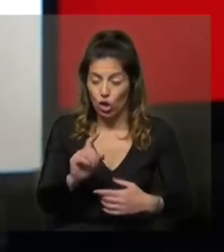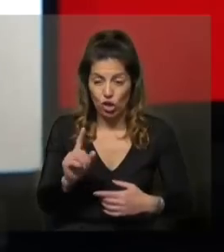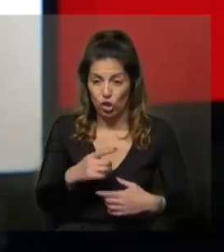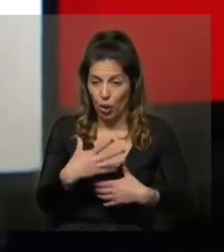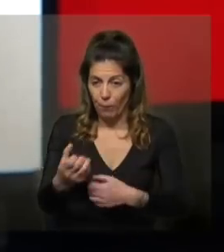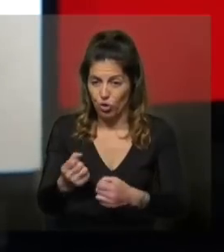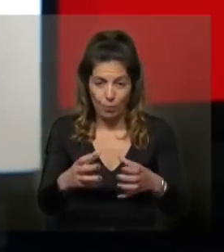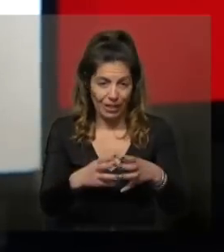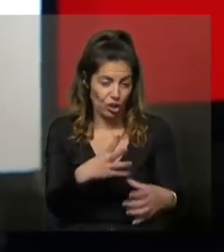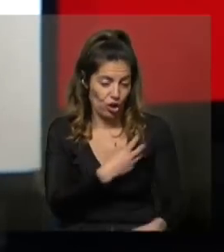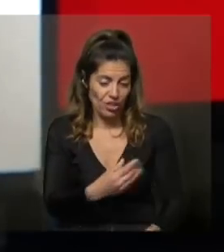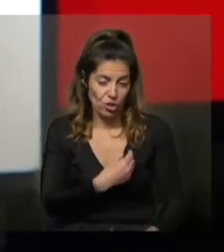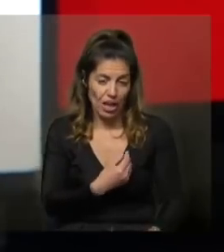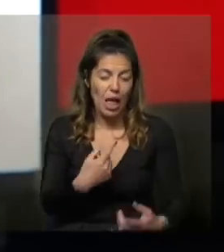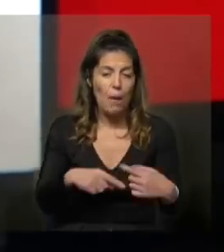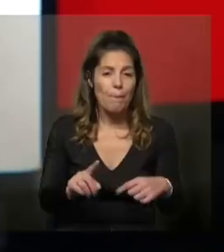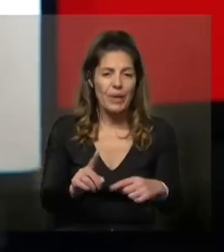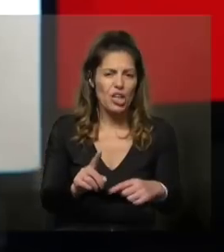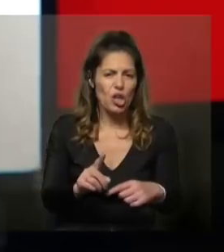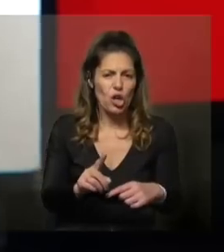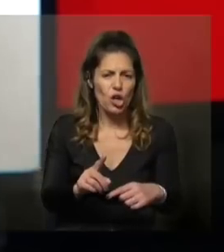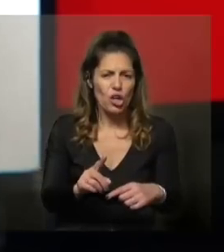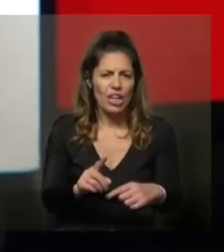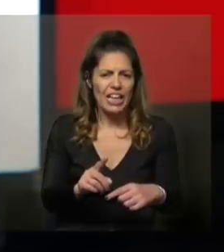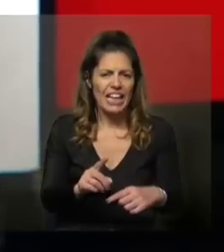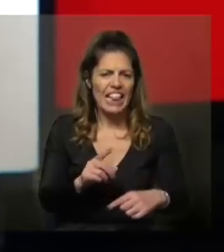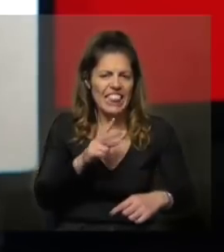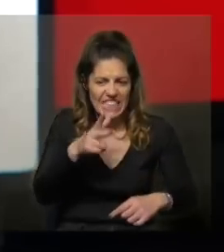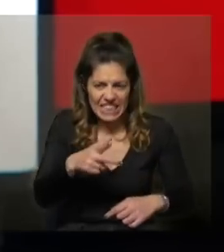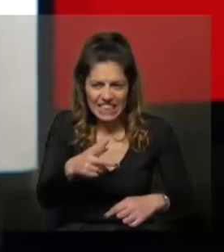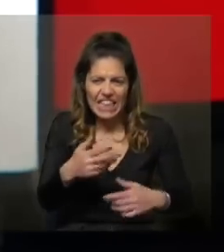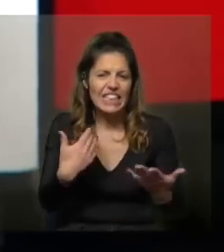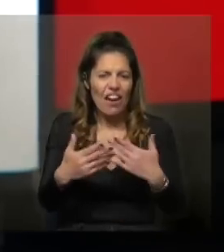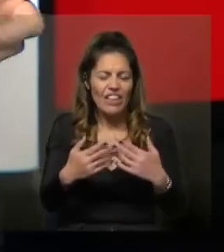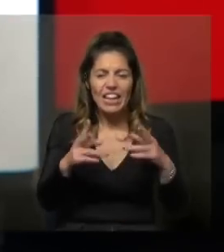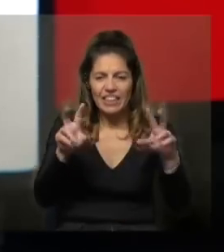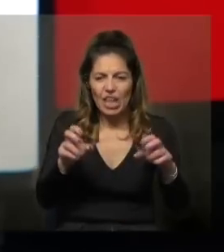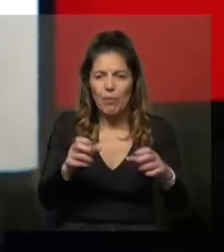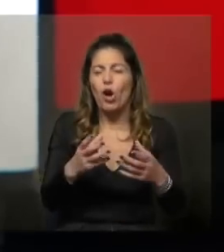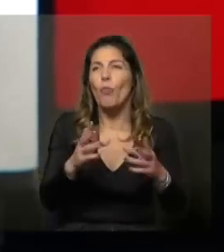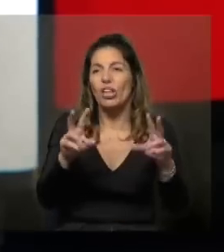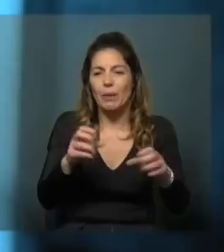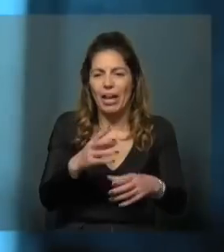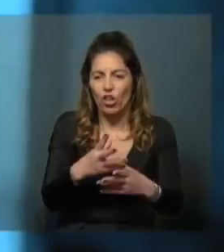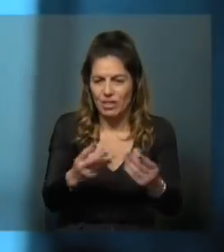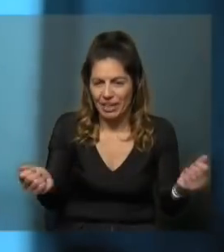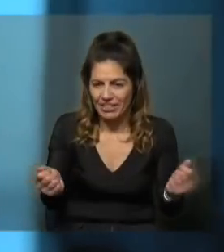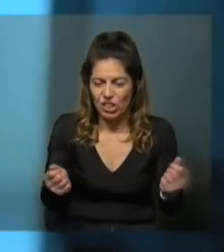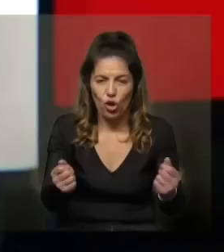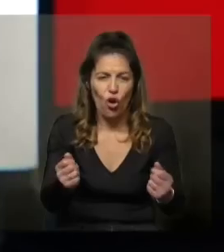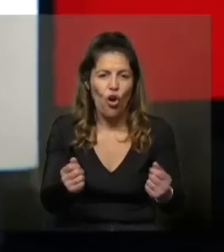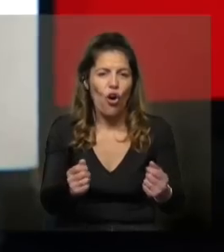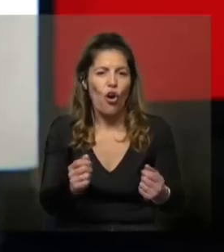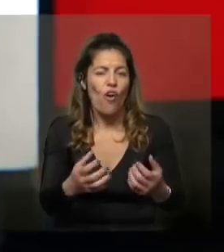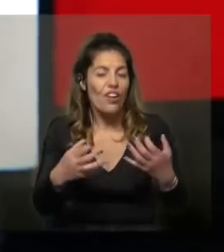pero el estar jugado el jugarte cuando terminamos temas como el tema de los desaparecido como el tema de la verdad la justicia como el tema de